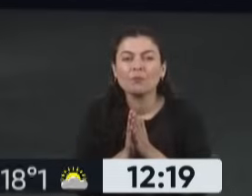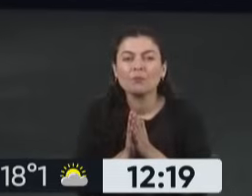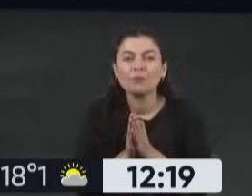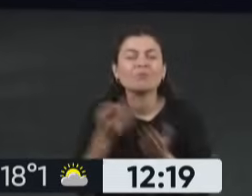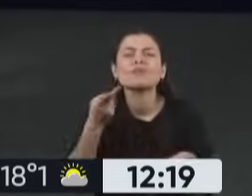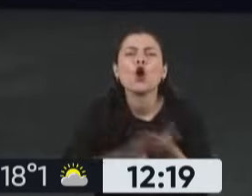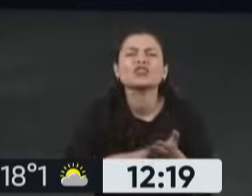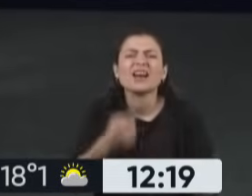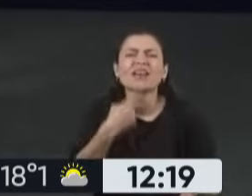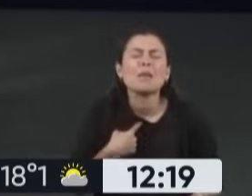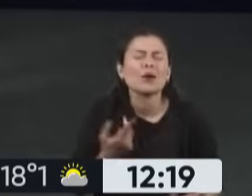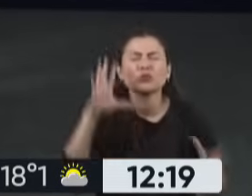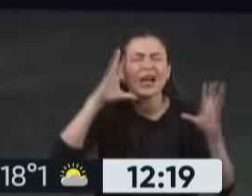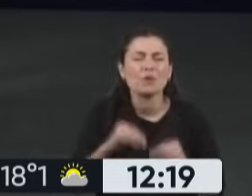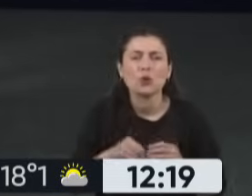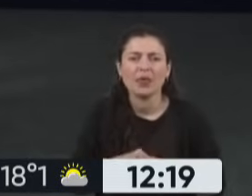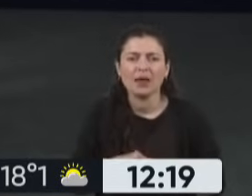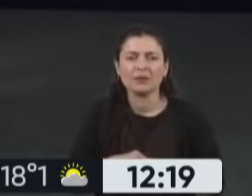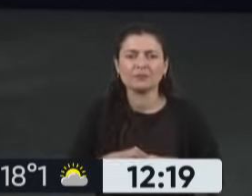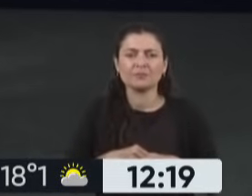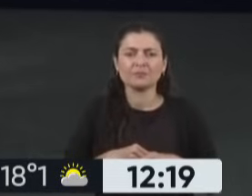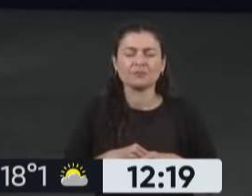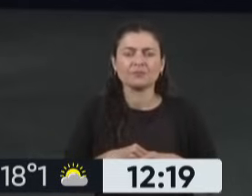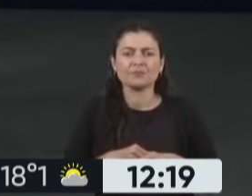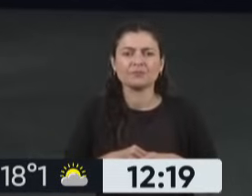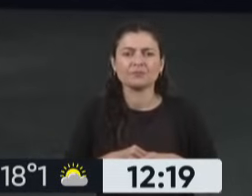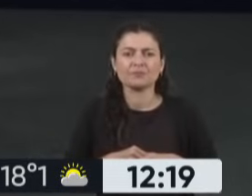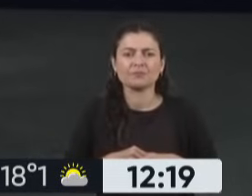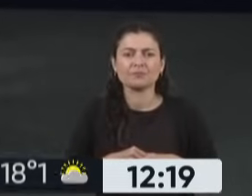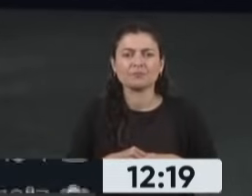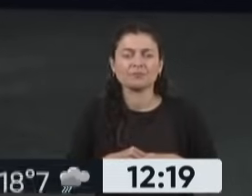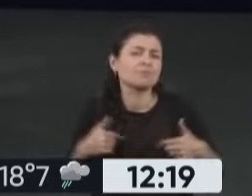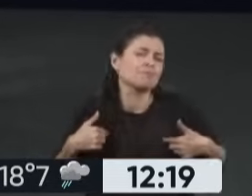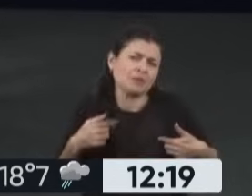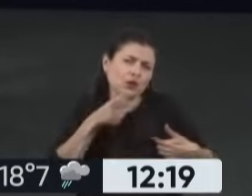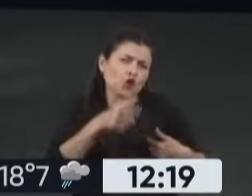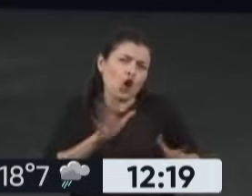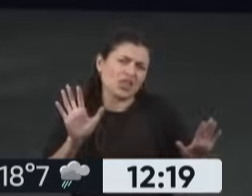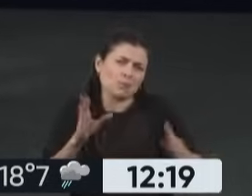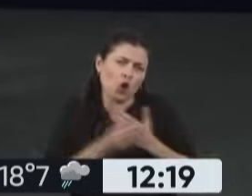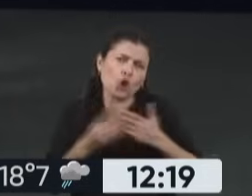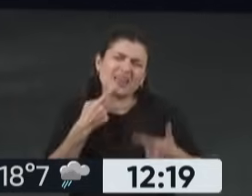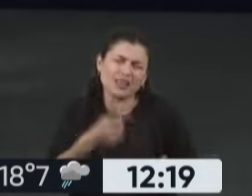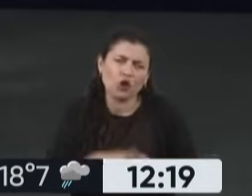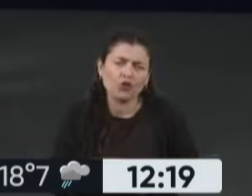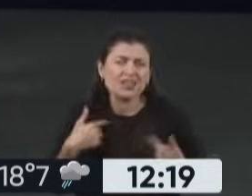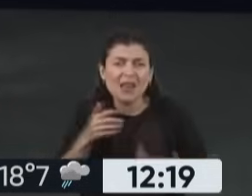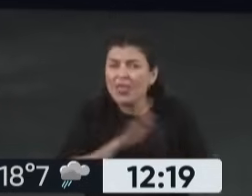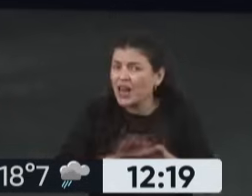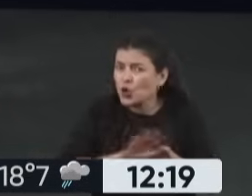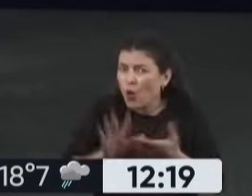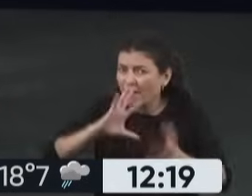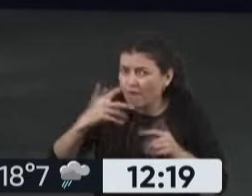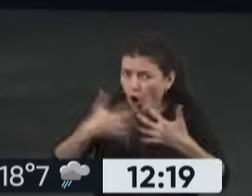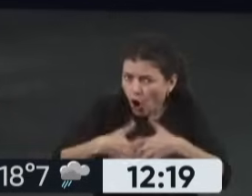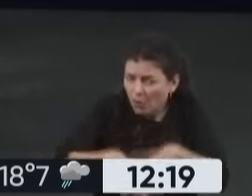Repetímela. No, si ARCA, claro, si vos, te lo contesto yo si querés. En realidad el nuevo